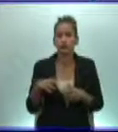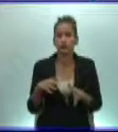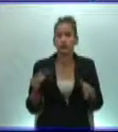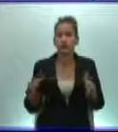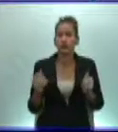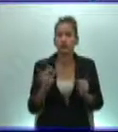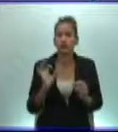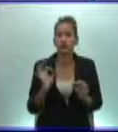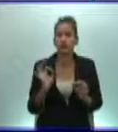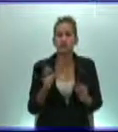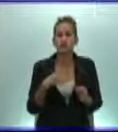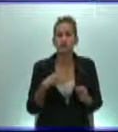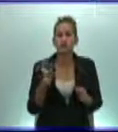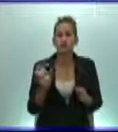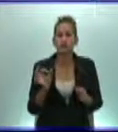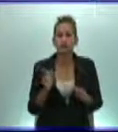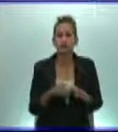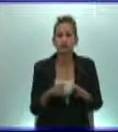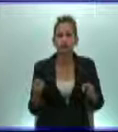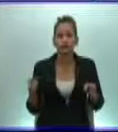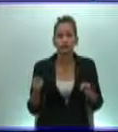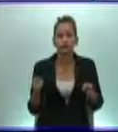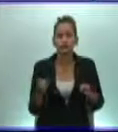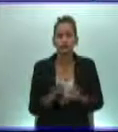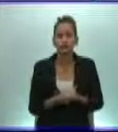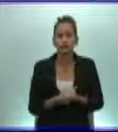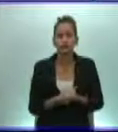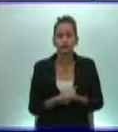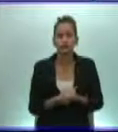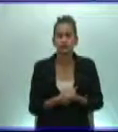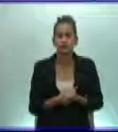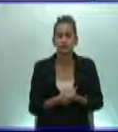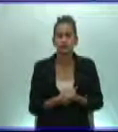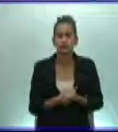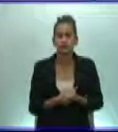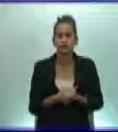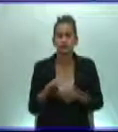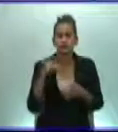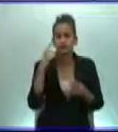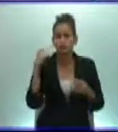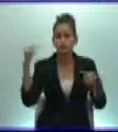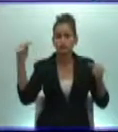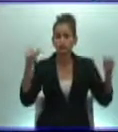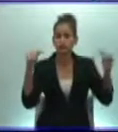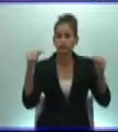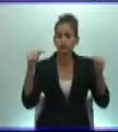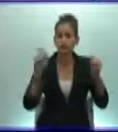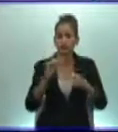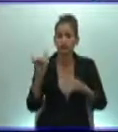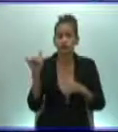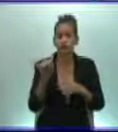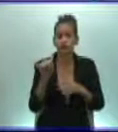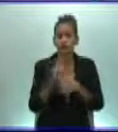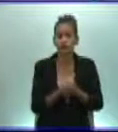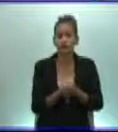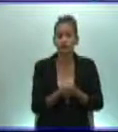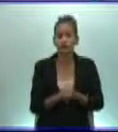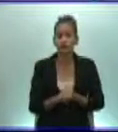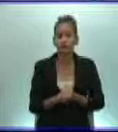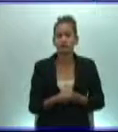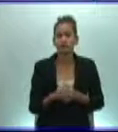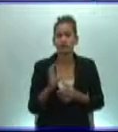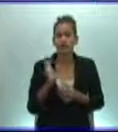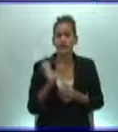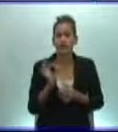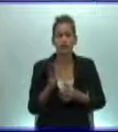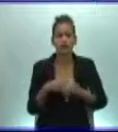misma longitud. Vamos a marcar los lados que son iguales, que tienen la misma longitud.